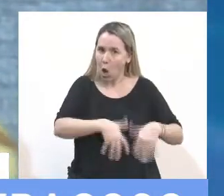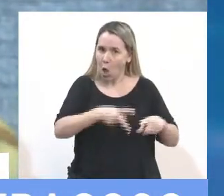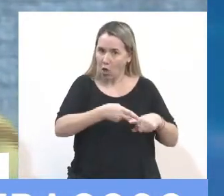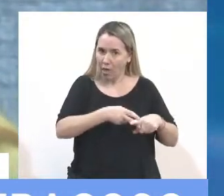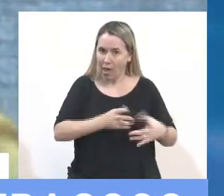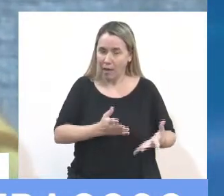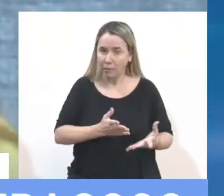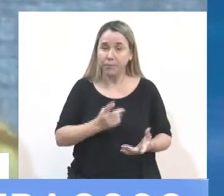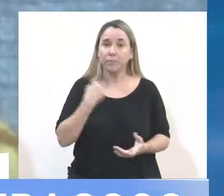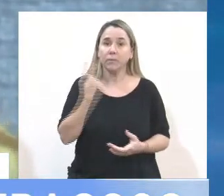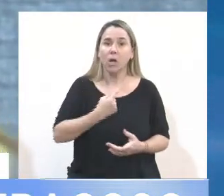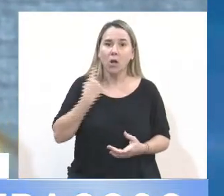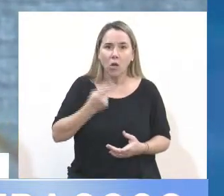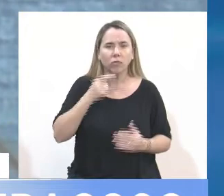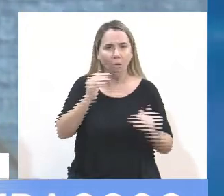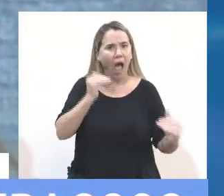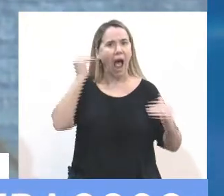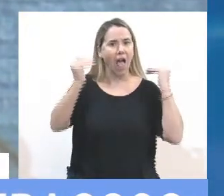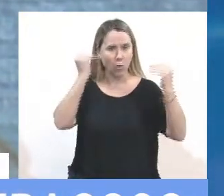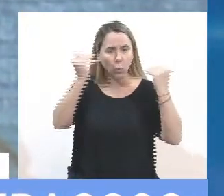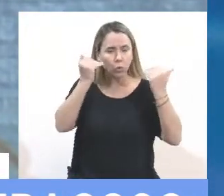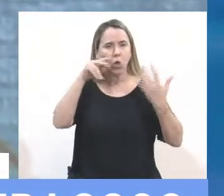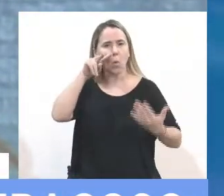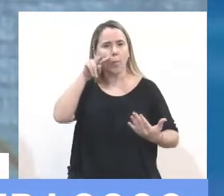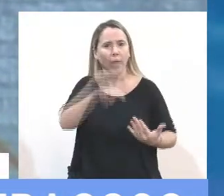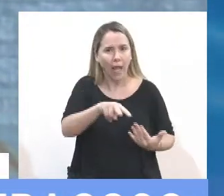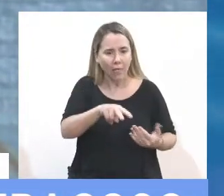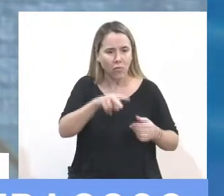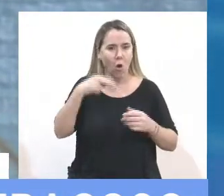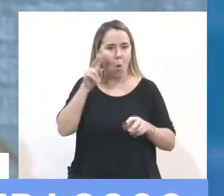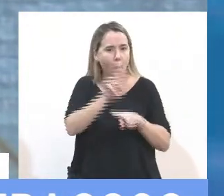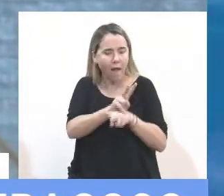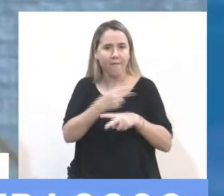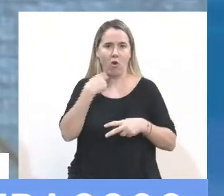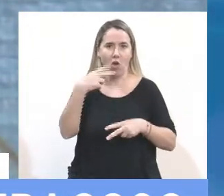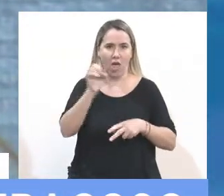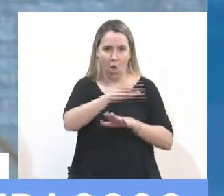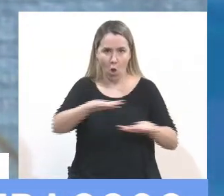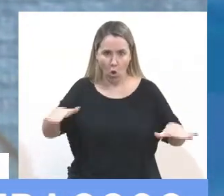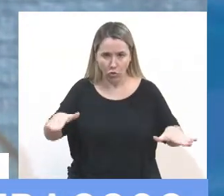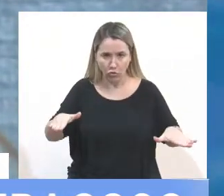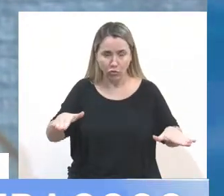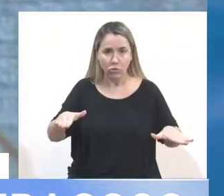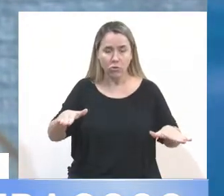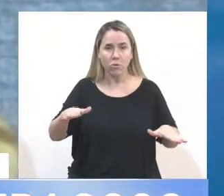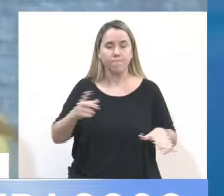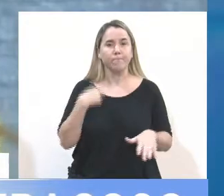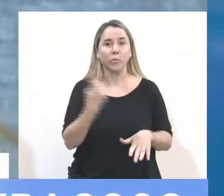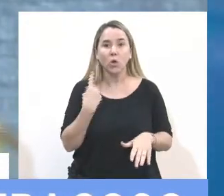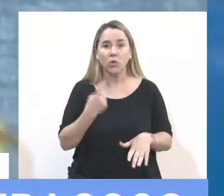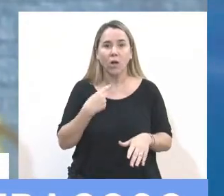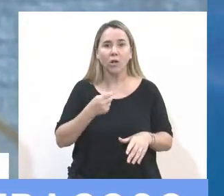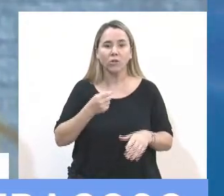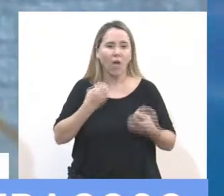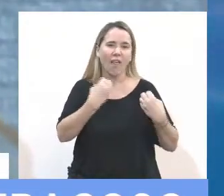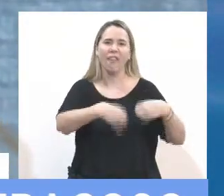Y ahí es donde tenemos que estar como adultos, mirando a nuestros chicos. No tenemos que dejar que nuestros chicos